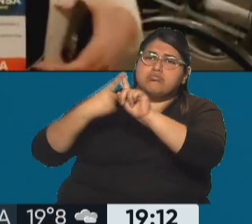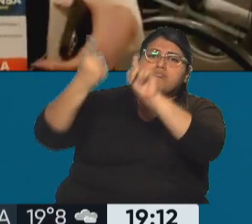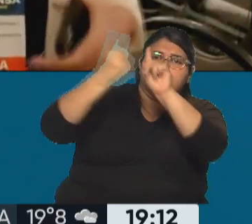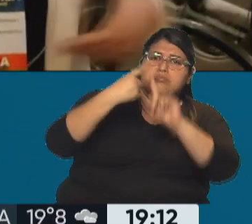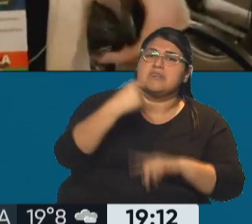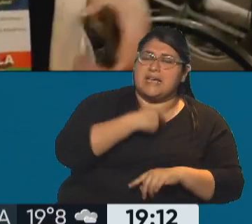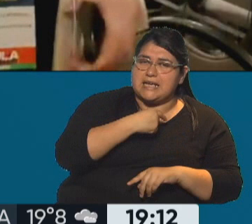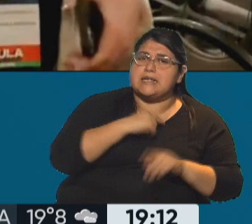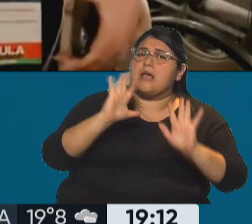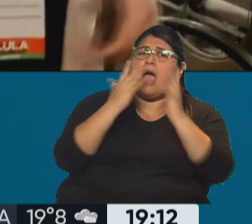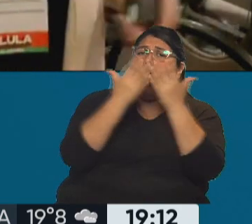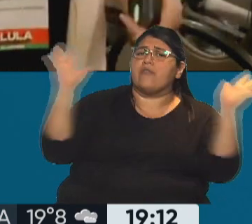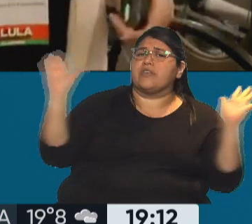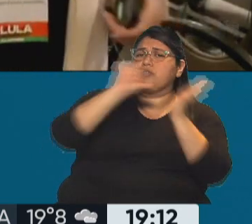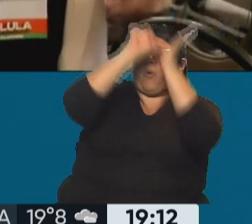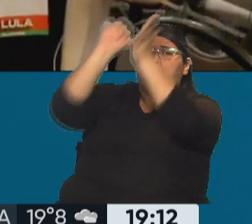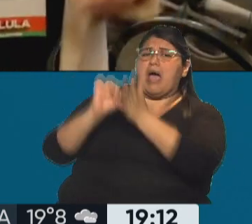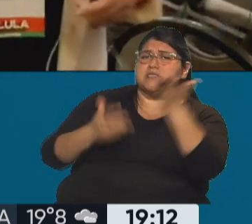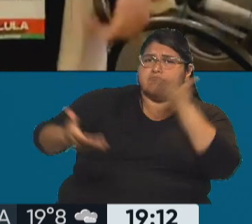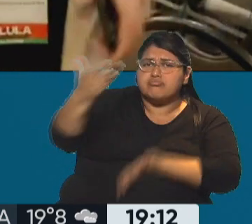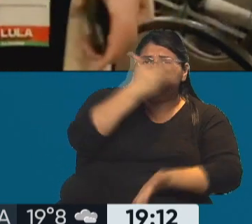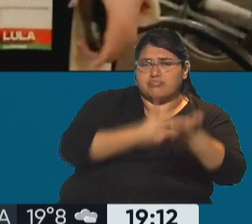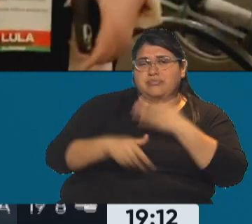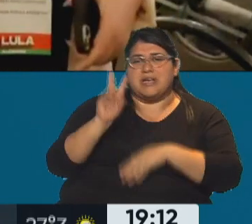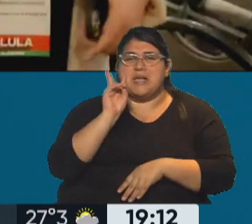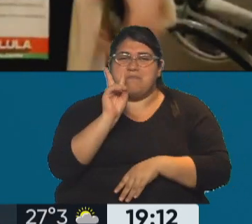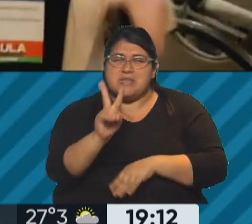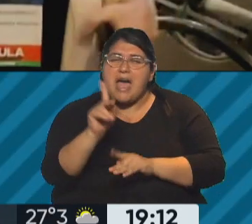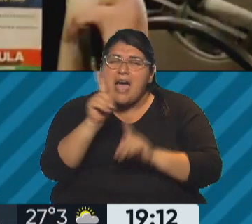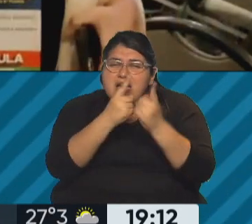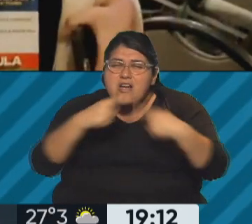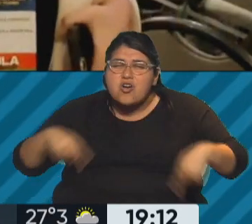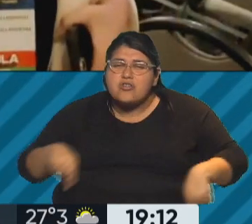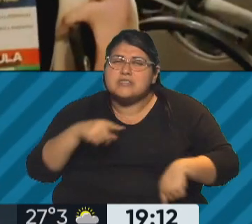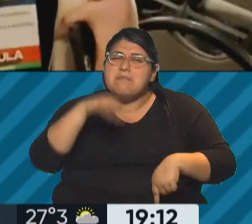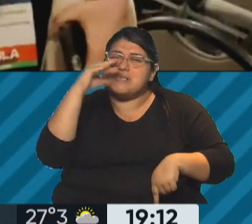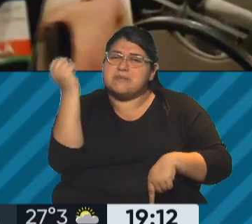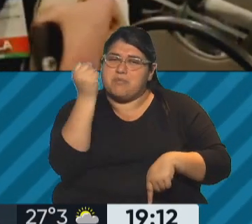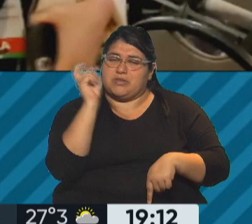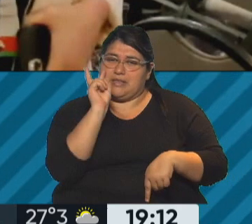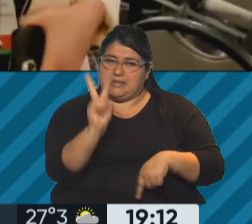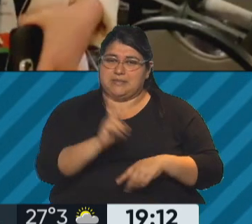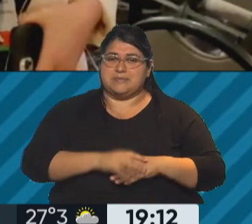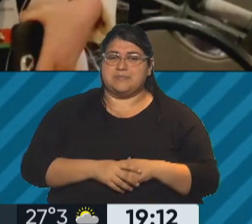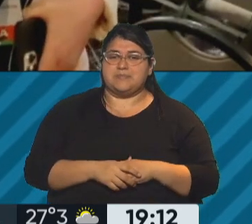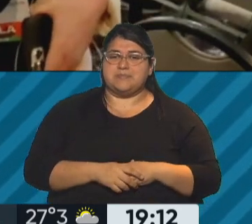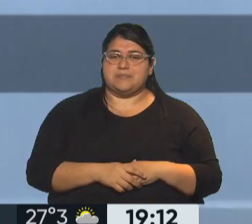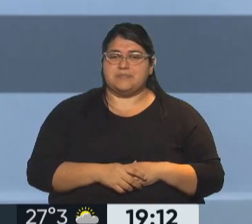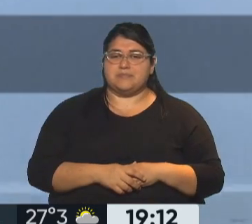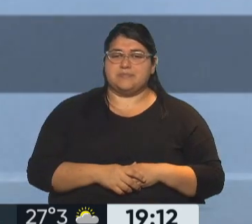de comercio del mundo entero si quieren podemos escuchar las partes más importantes de esta conferencia por supuesto adelante